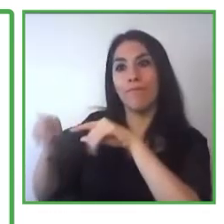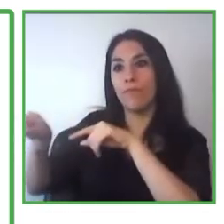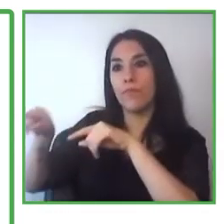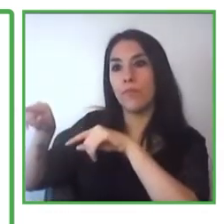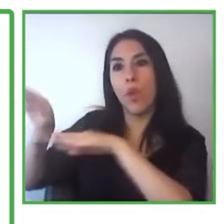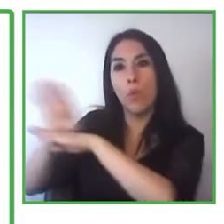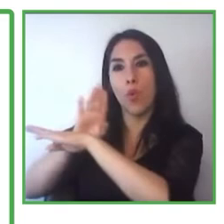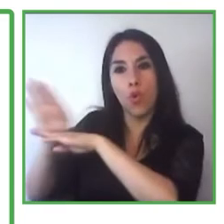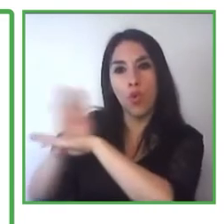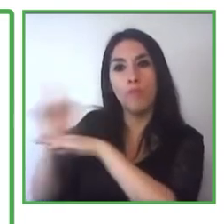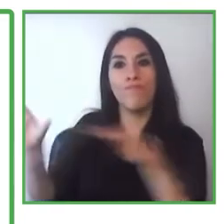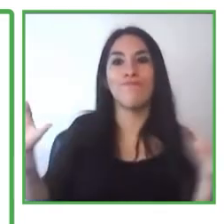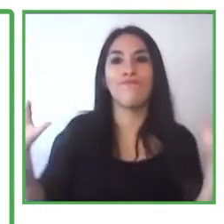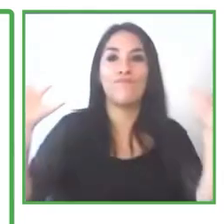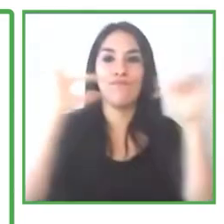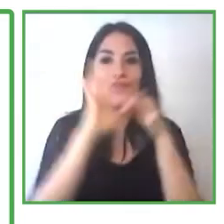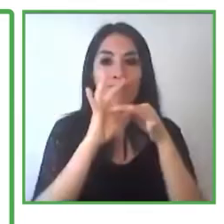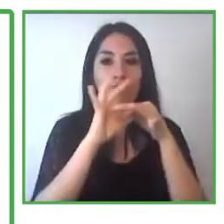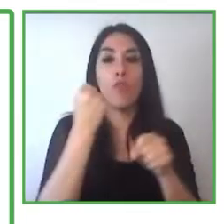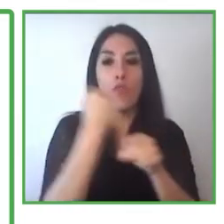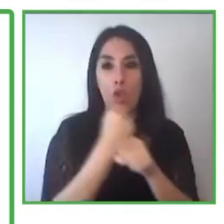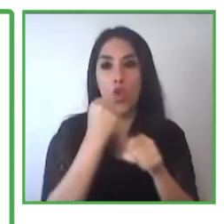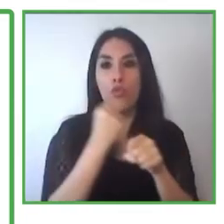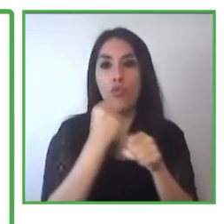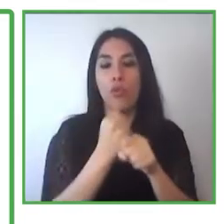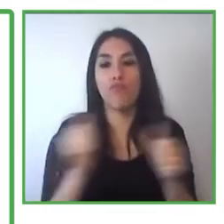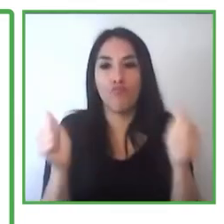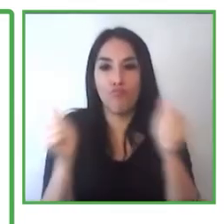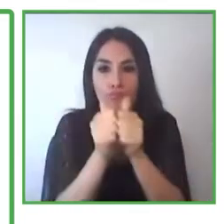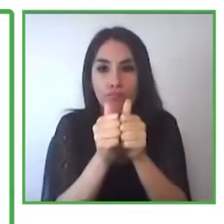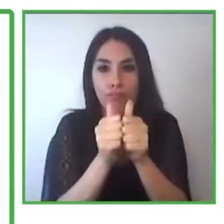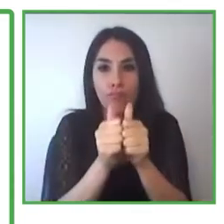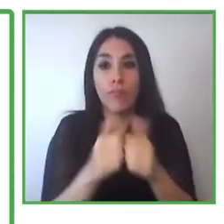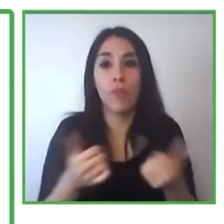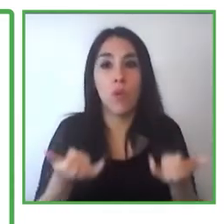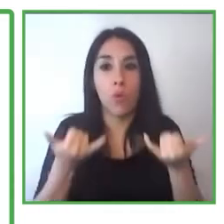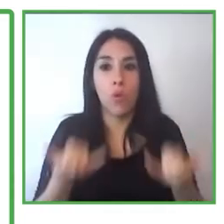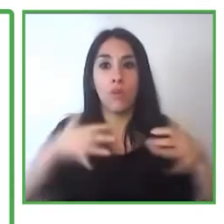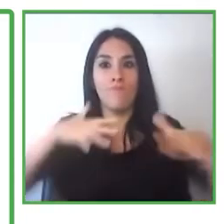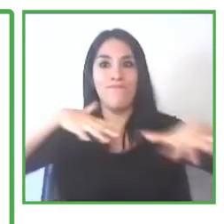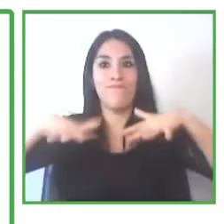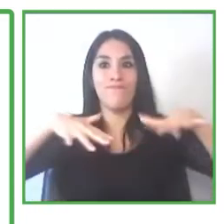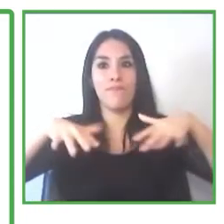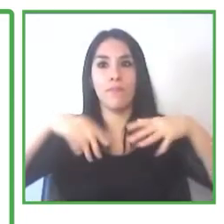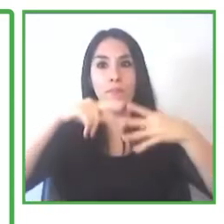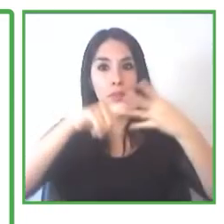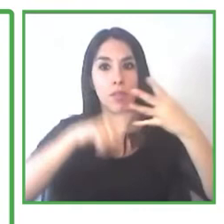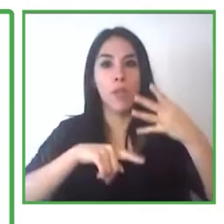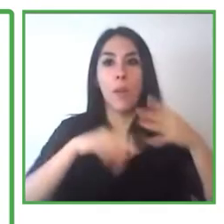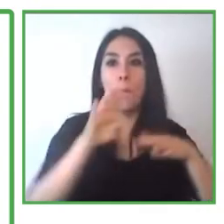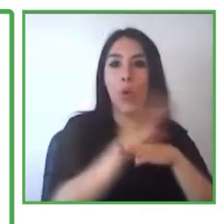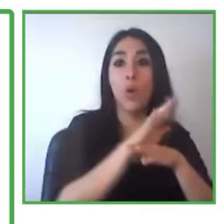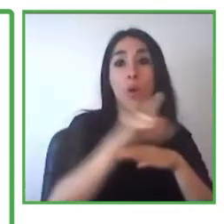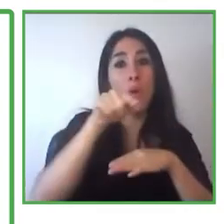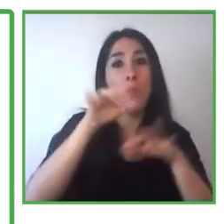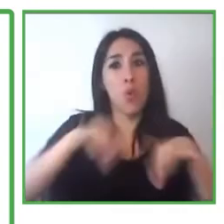ofrecer este servicio óptimo a las empresas, se tiene que trabajar en red. No podemos permitirnos que